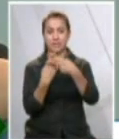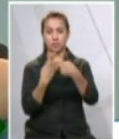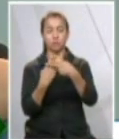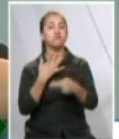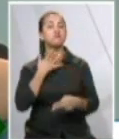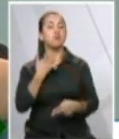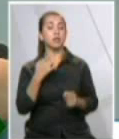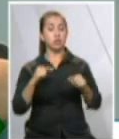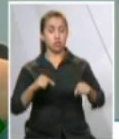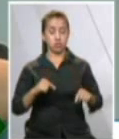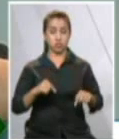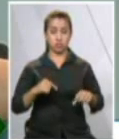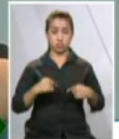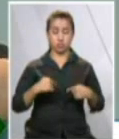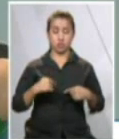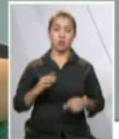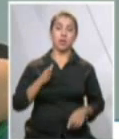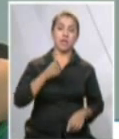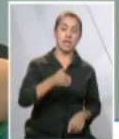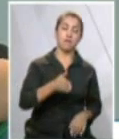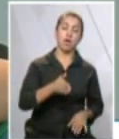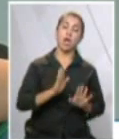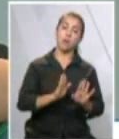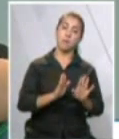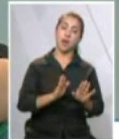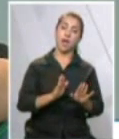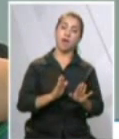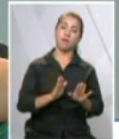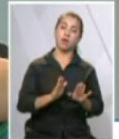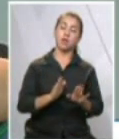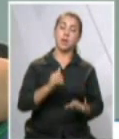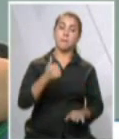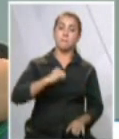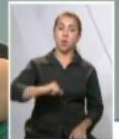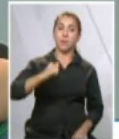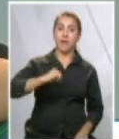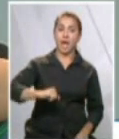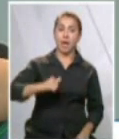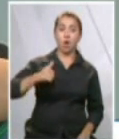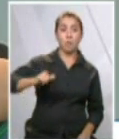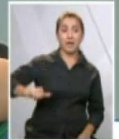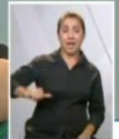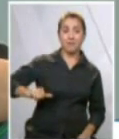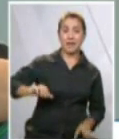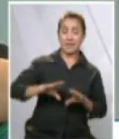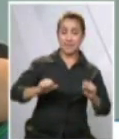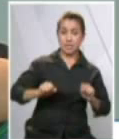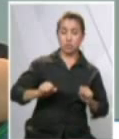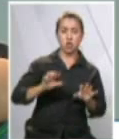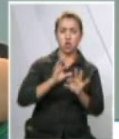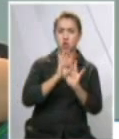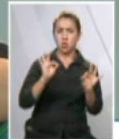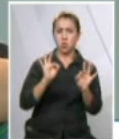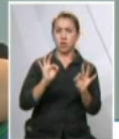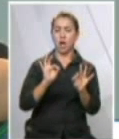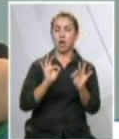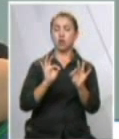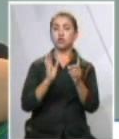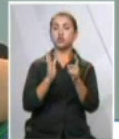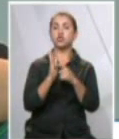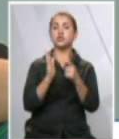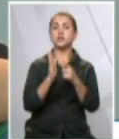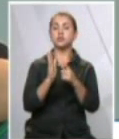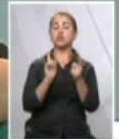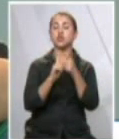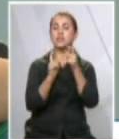porque yo iba, esperaba mi hora de atención, me operaron unas cuantas veces, pero, por ejemplo, nunca tuve mucho contacto con otros